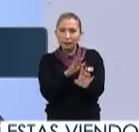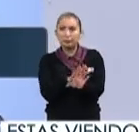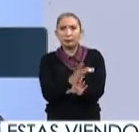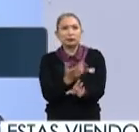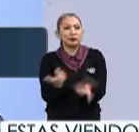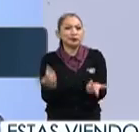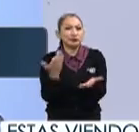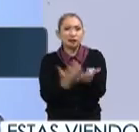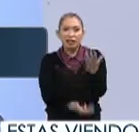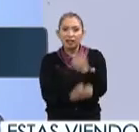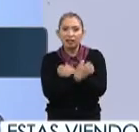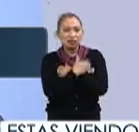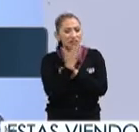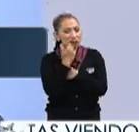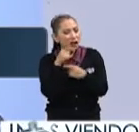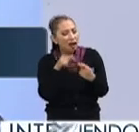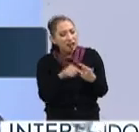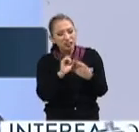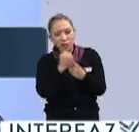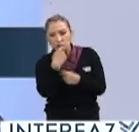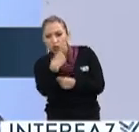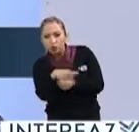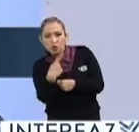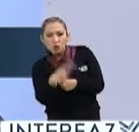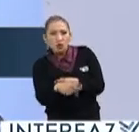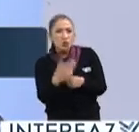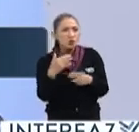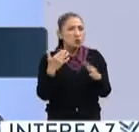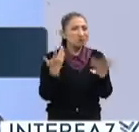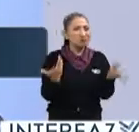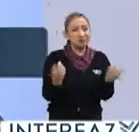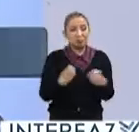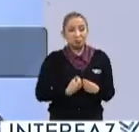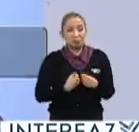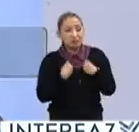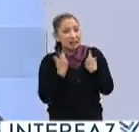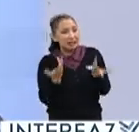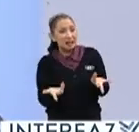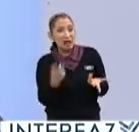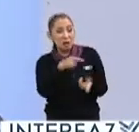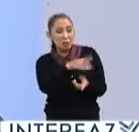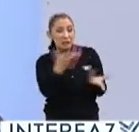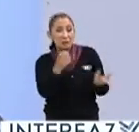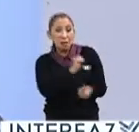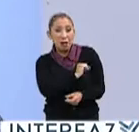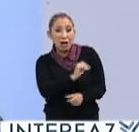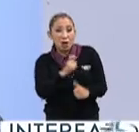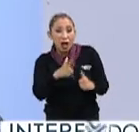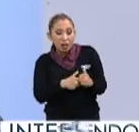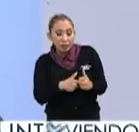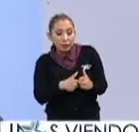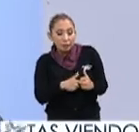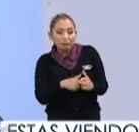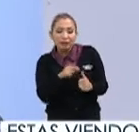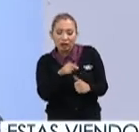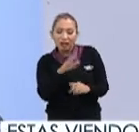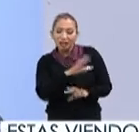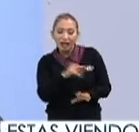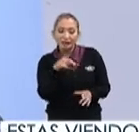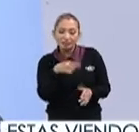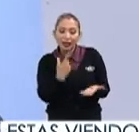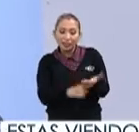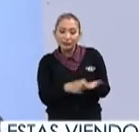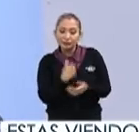por falta de educación, por situaciones afuera que lo llevaron a cometer algún crimen, ya lo tienes